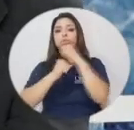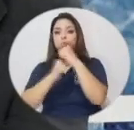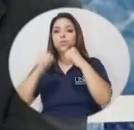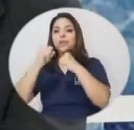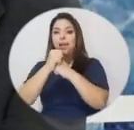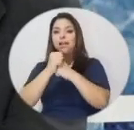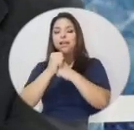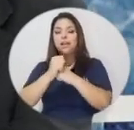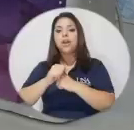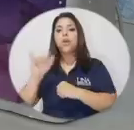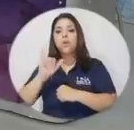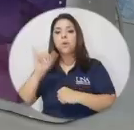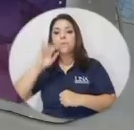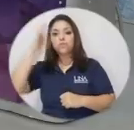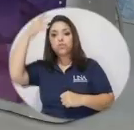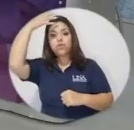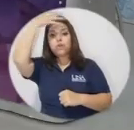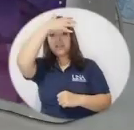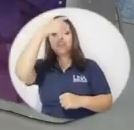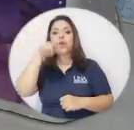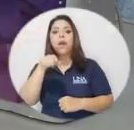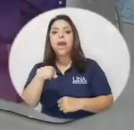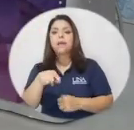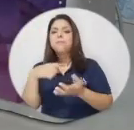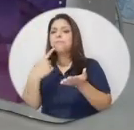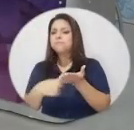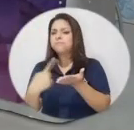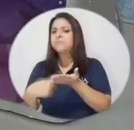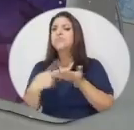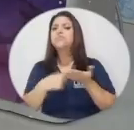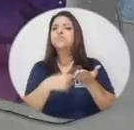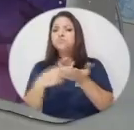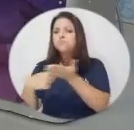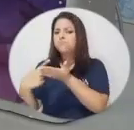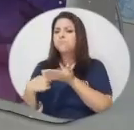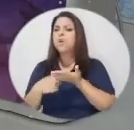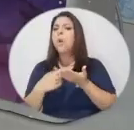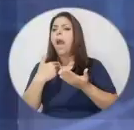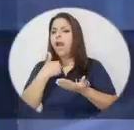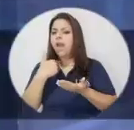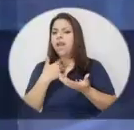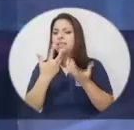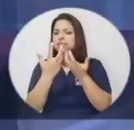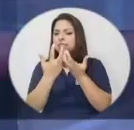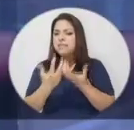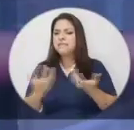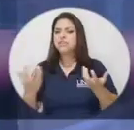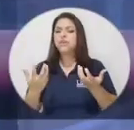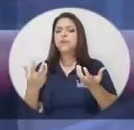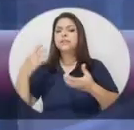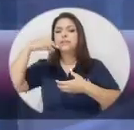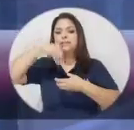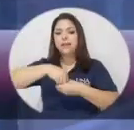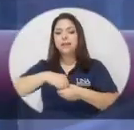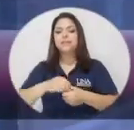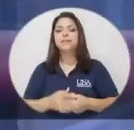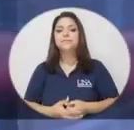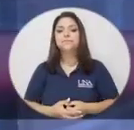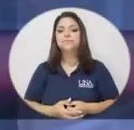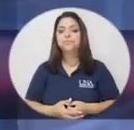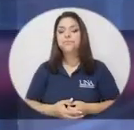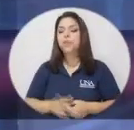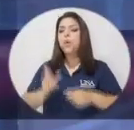Trump es un ejemplo de ese proceso de discusión, de esas divisiones internas. Hacia